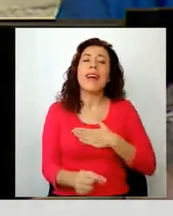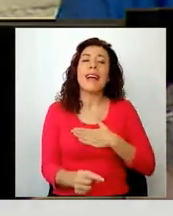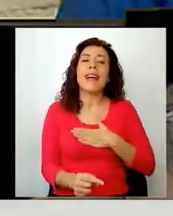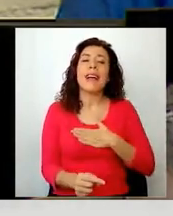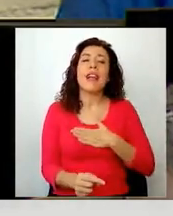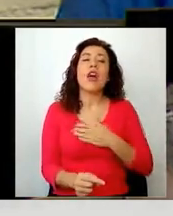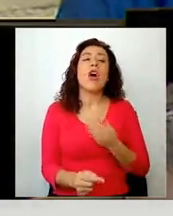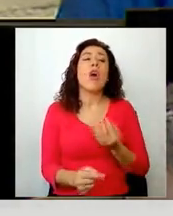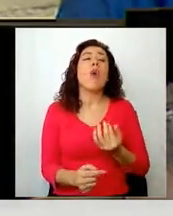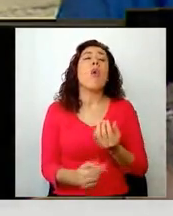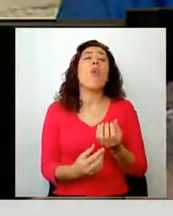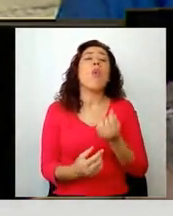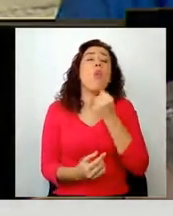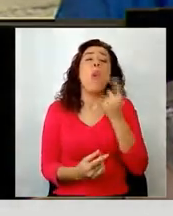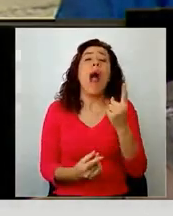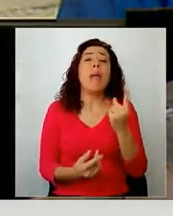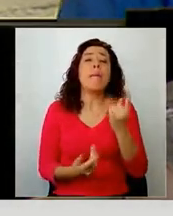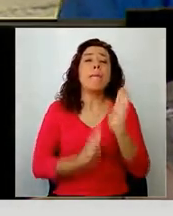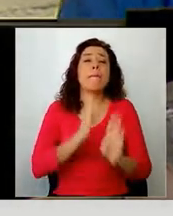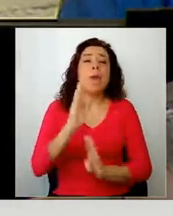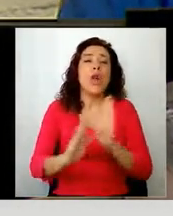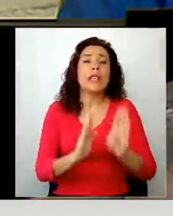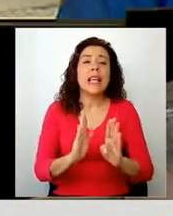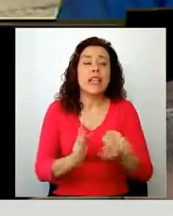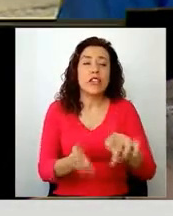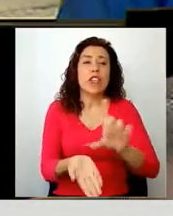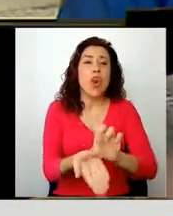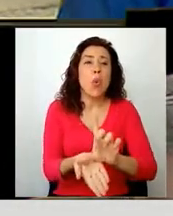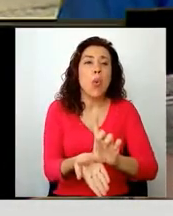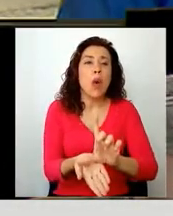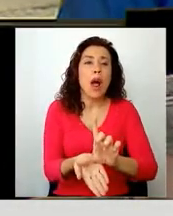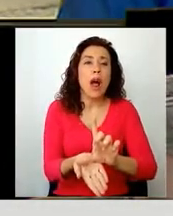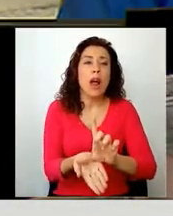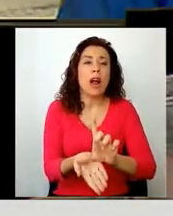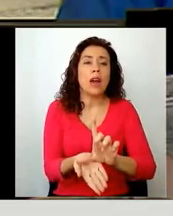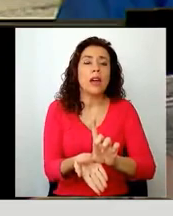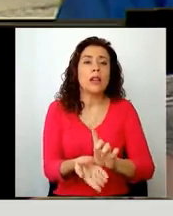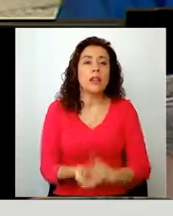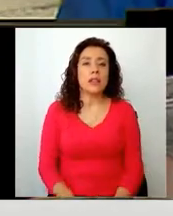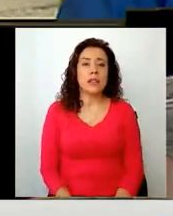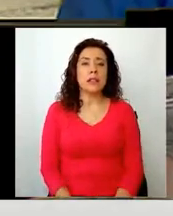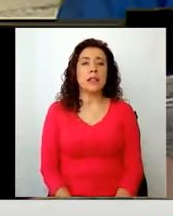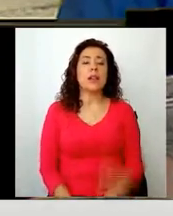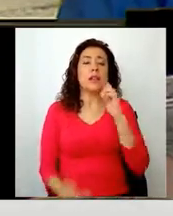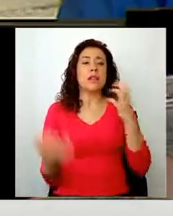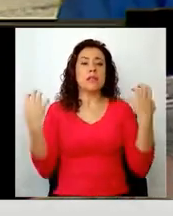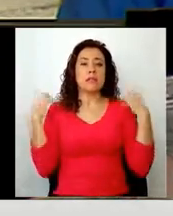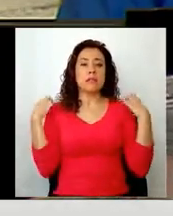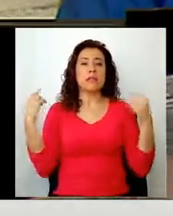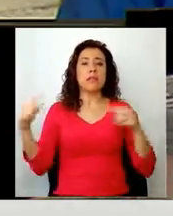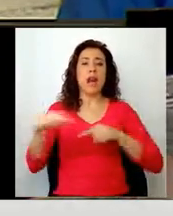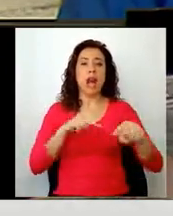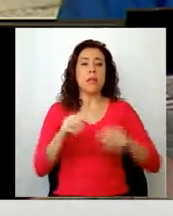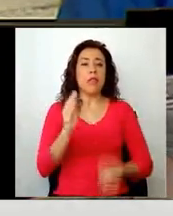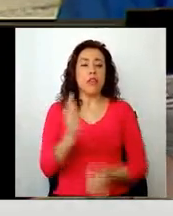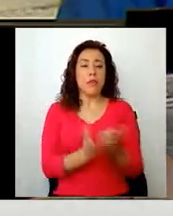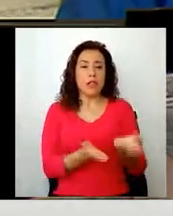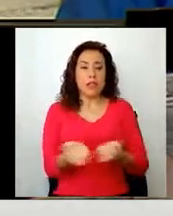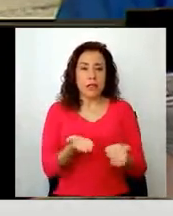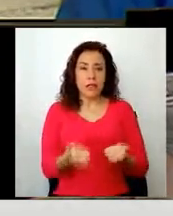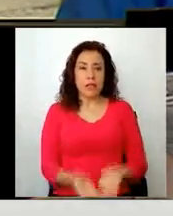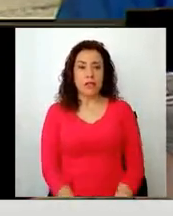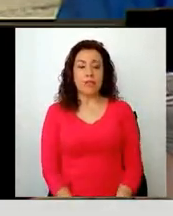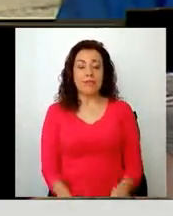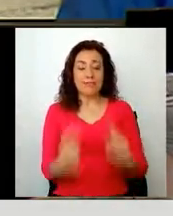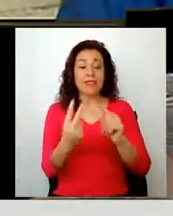están estas áreas que van a estar bajo la administración de este nuevo servicio ahí también nos fue mal